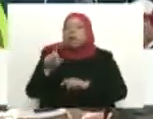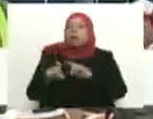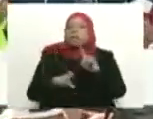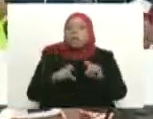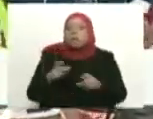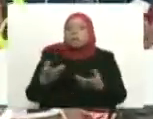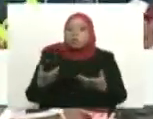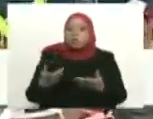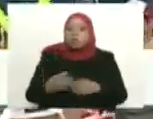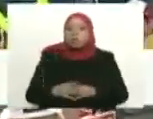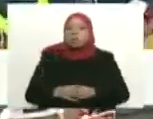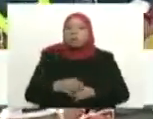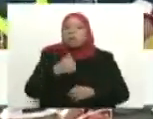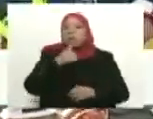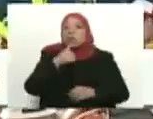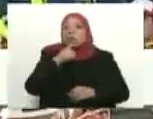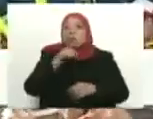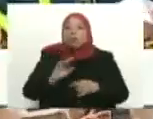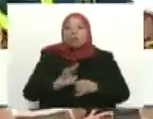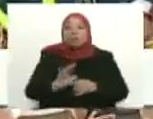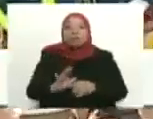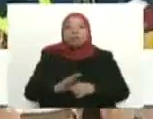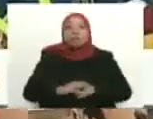preguntan? ¿Quién da la cara?